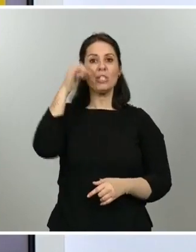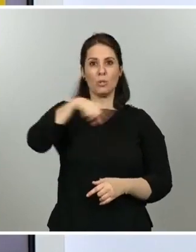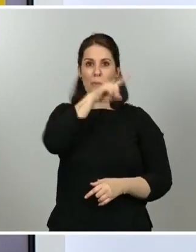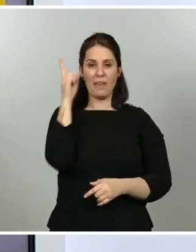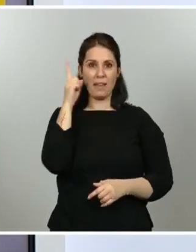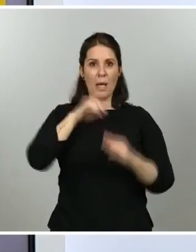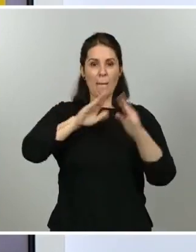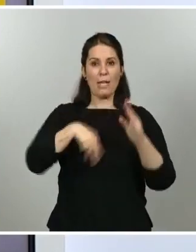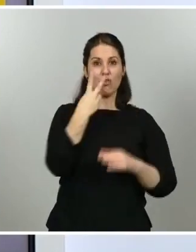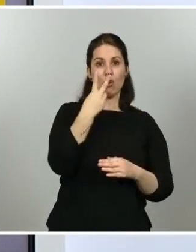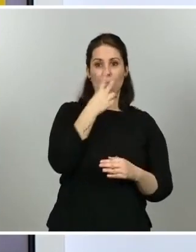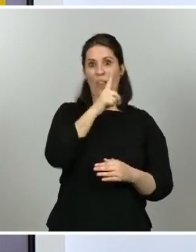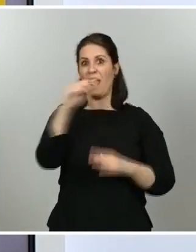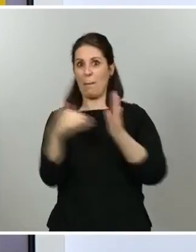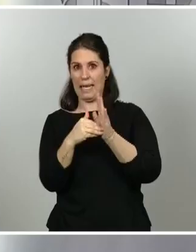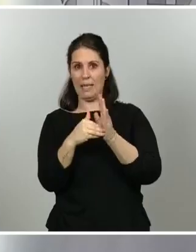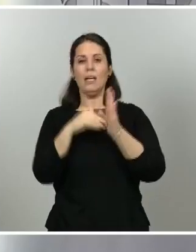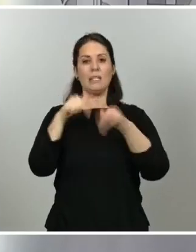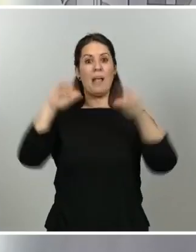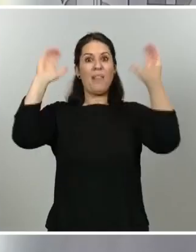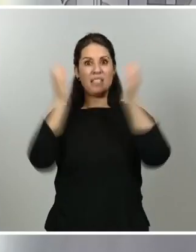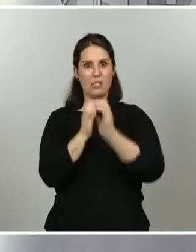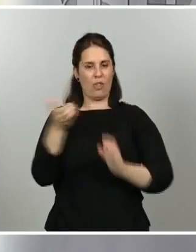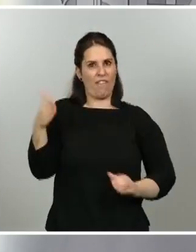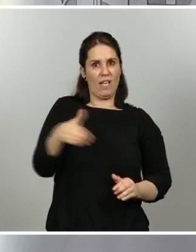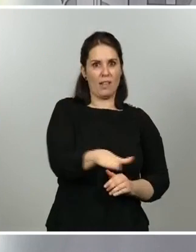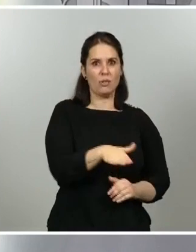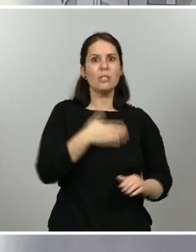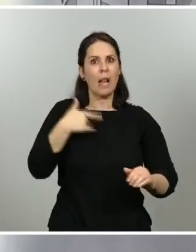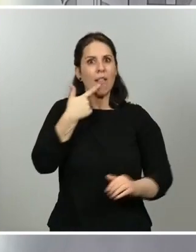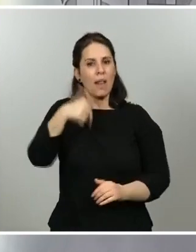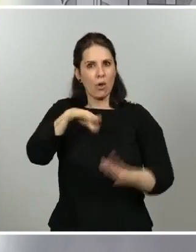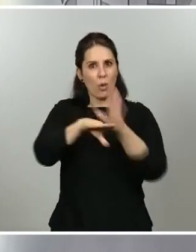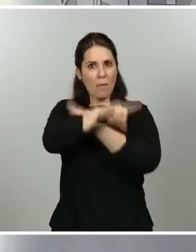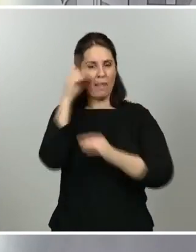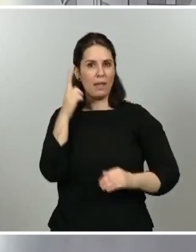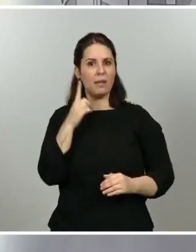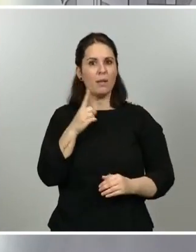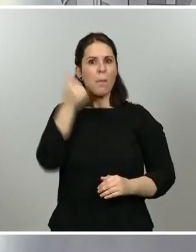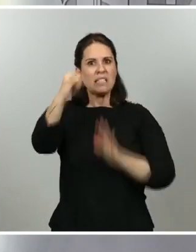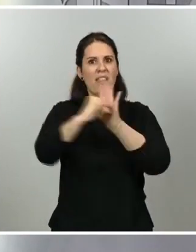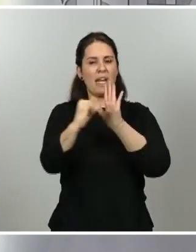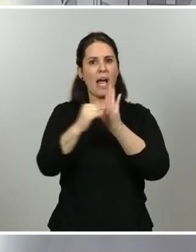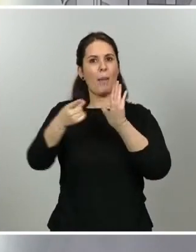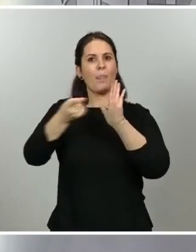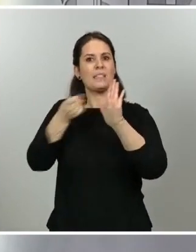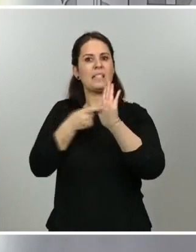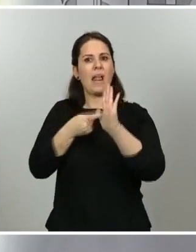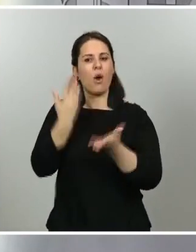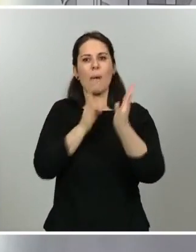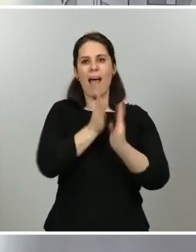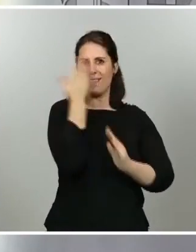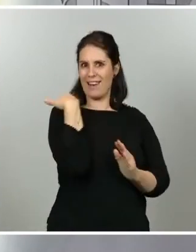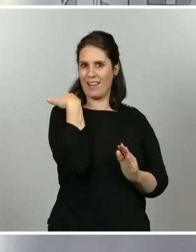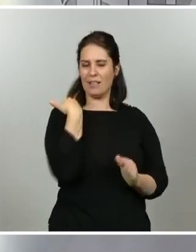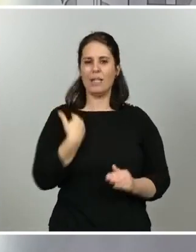100.000 habitantes y también el descenso en fallecidos, sitúa a la comunidad más cerca de la desescalada de lo que estaba ayer? Redacción Médica